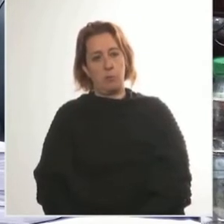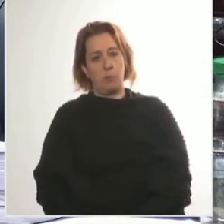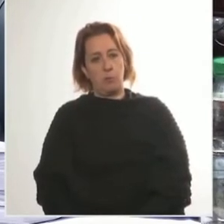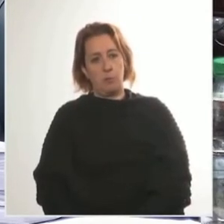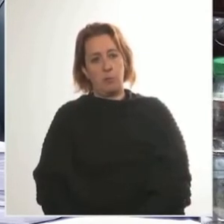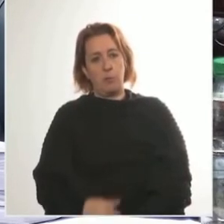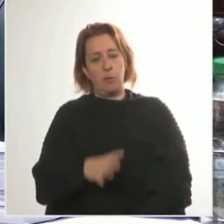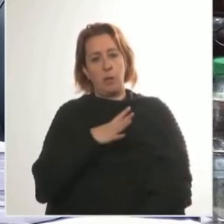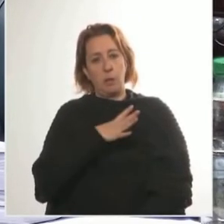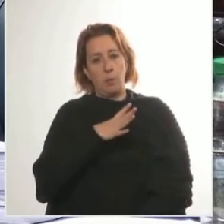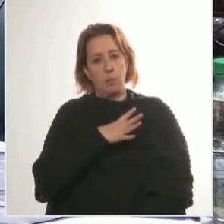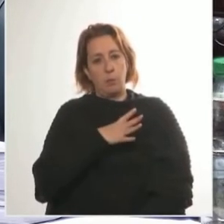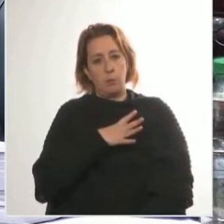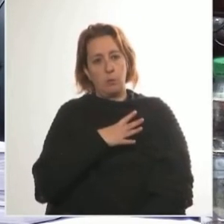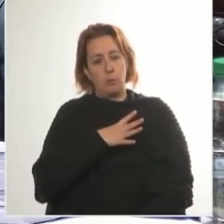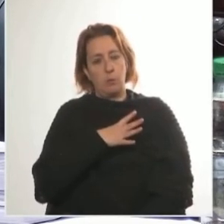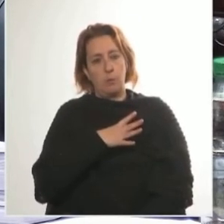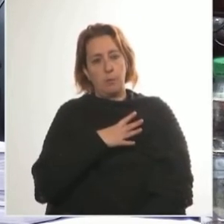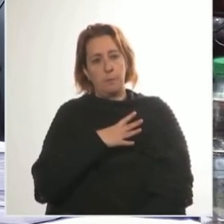Tenemos